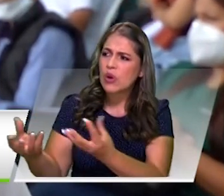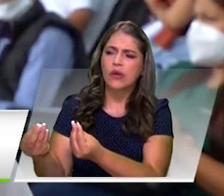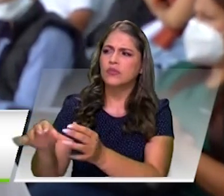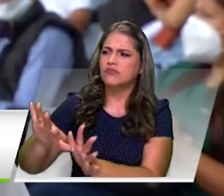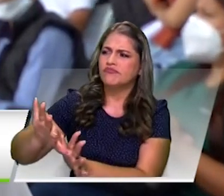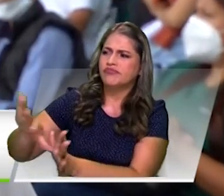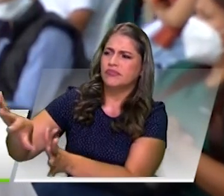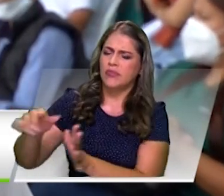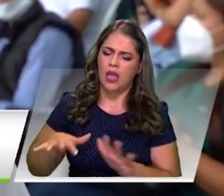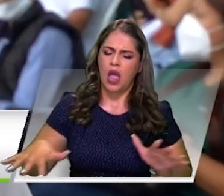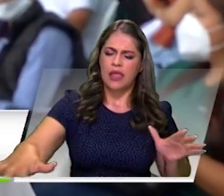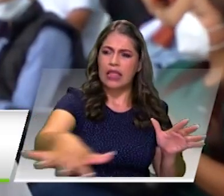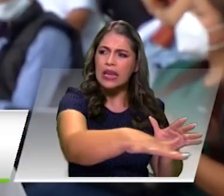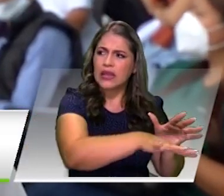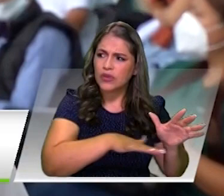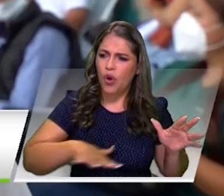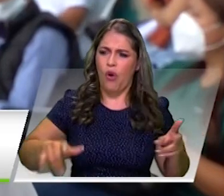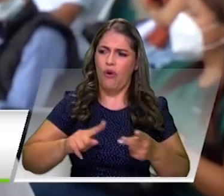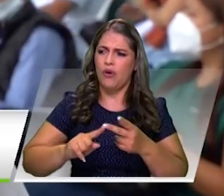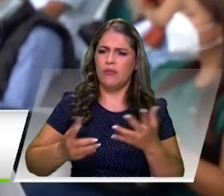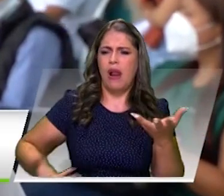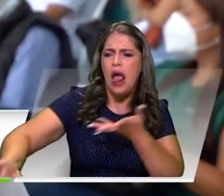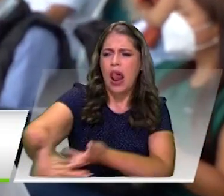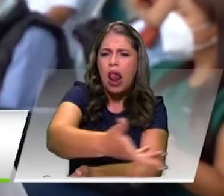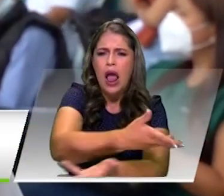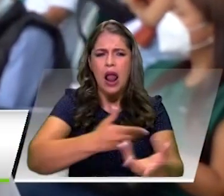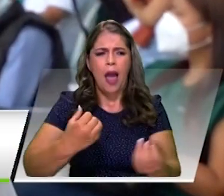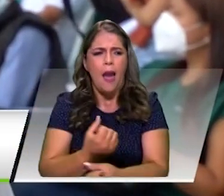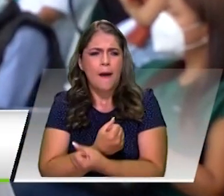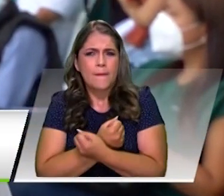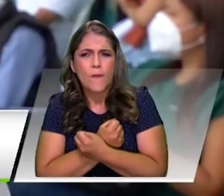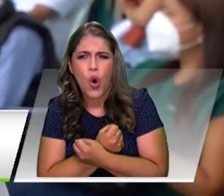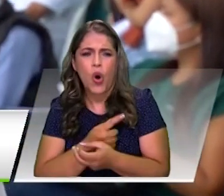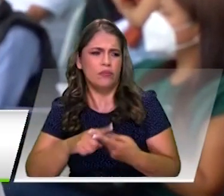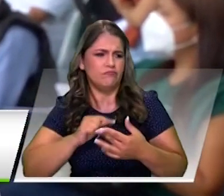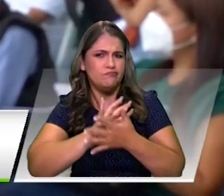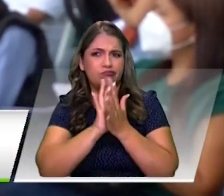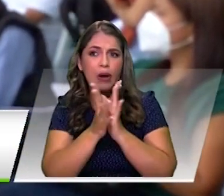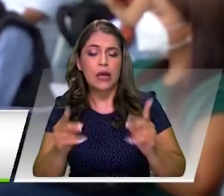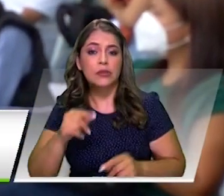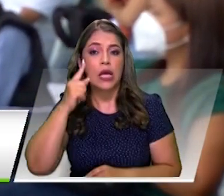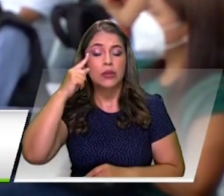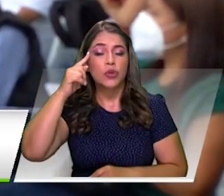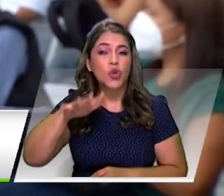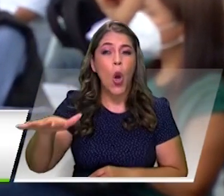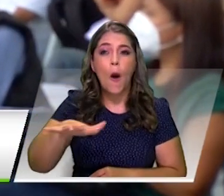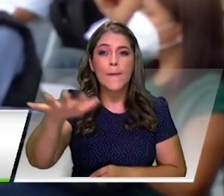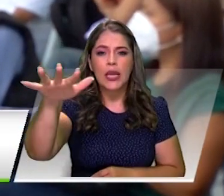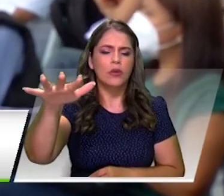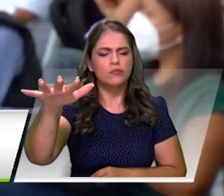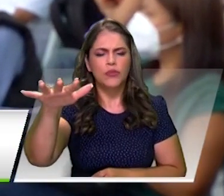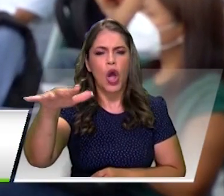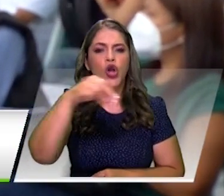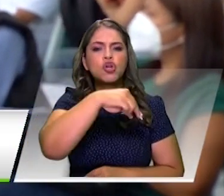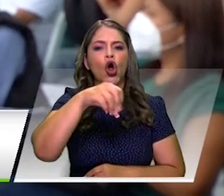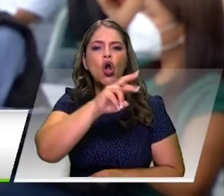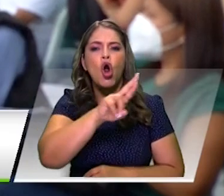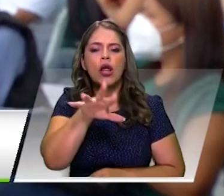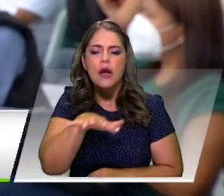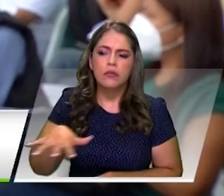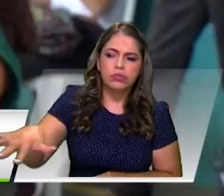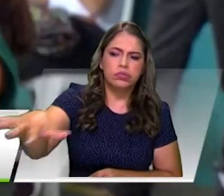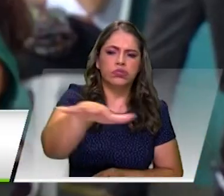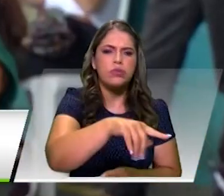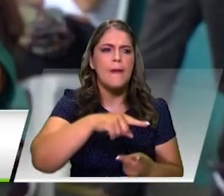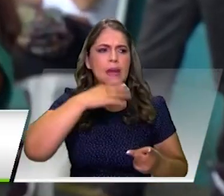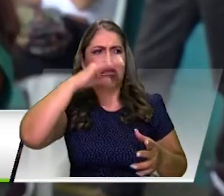territorios, un territorio de amor, de paz, donde no solamente Santo Domingo Sabio número uno, sino toda la comuna nororiental y todo Medellín hoy piensa sobre la